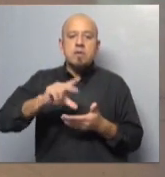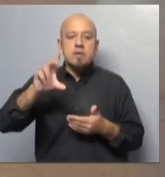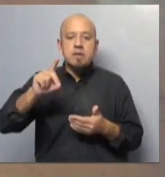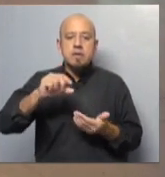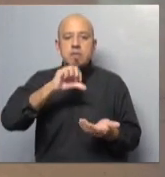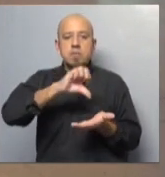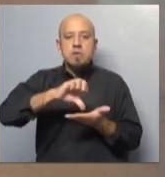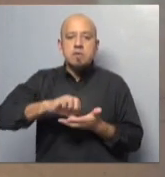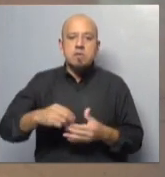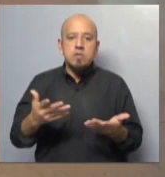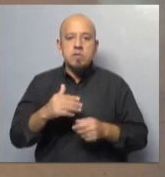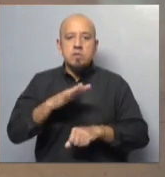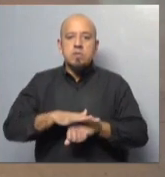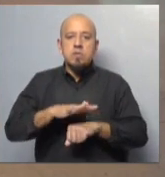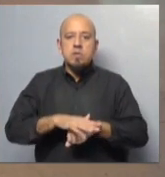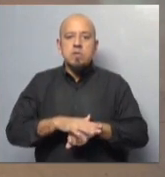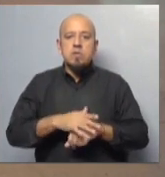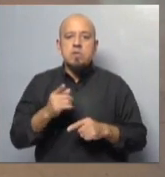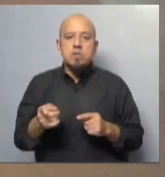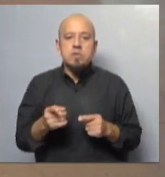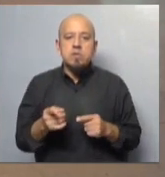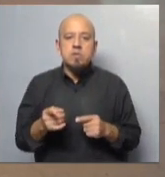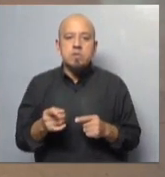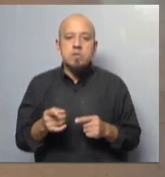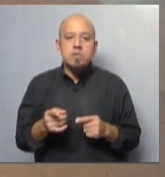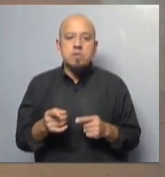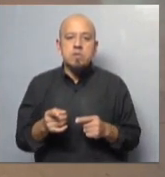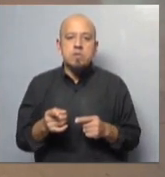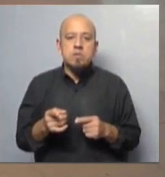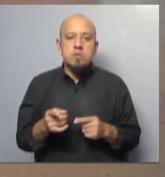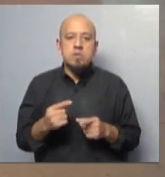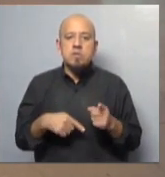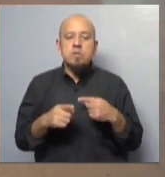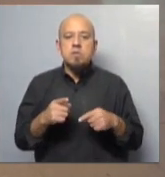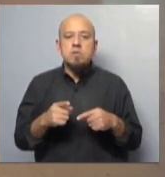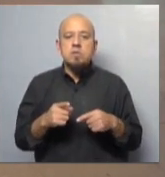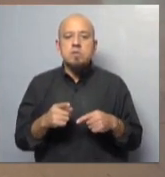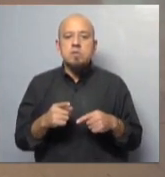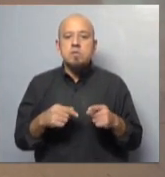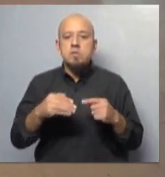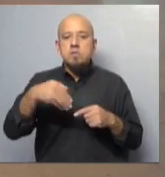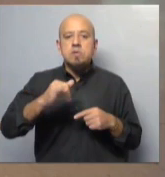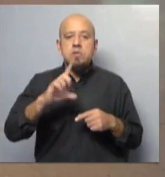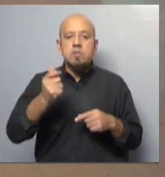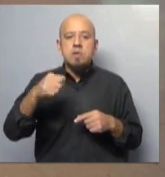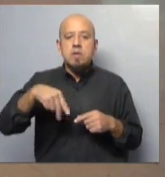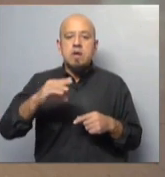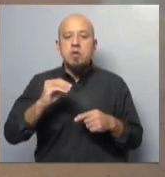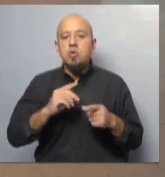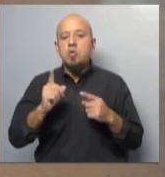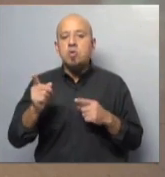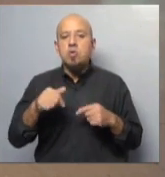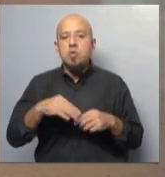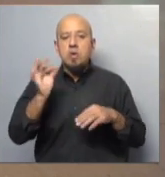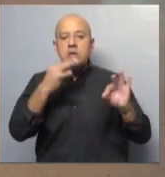decir, hoy en este momento. En mayo vamos a tener un ciclo de Sergio Blanco en el Piccolo de Milano, o sea que el